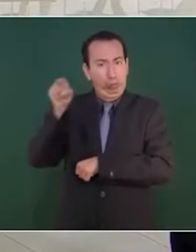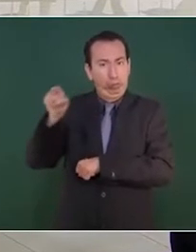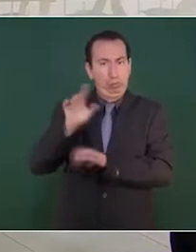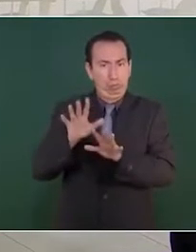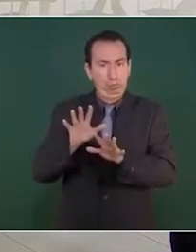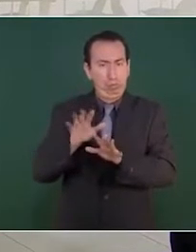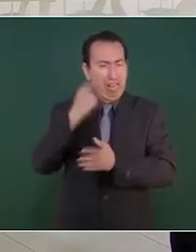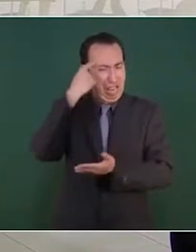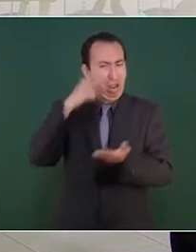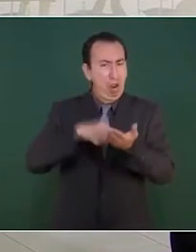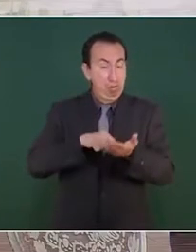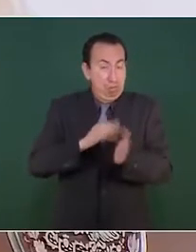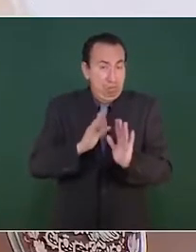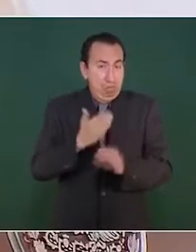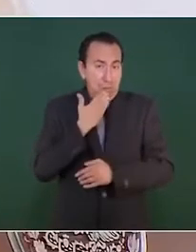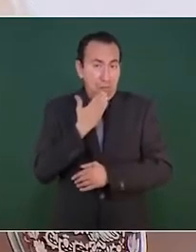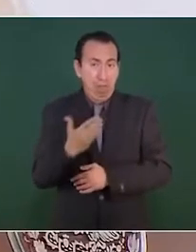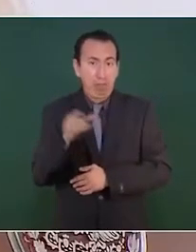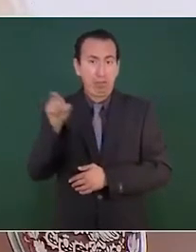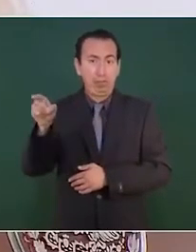bien.